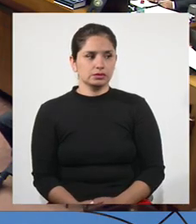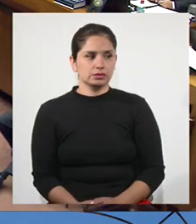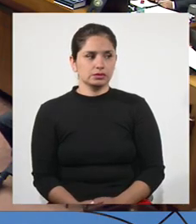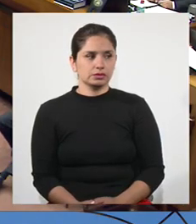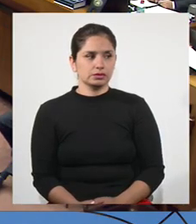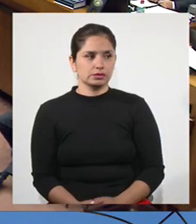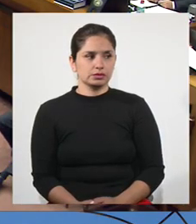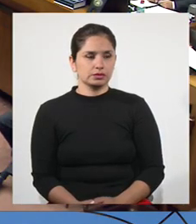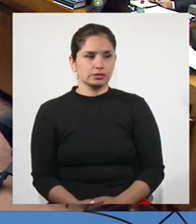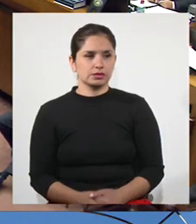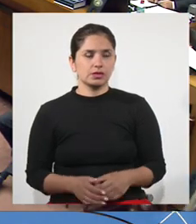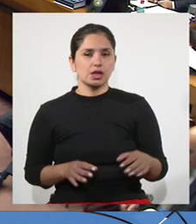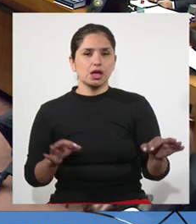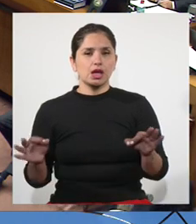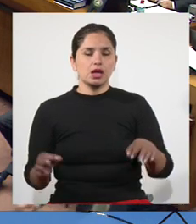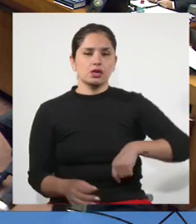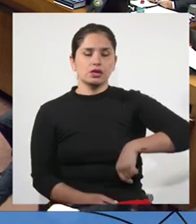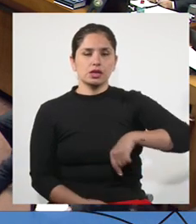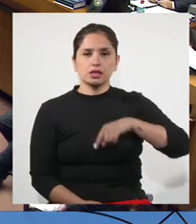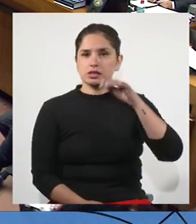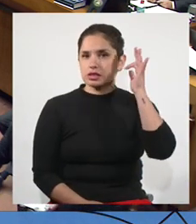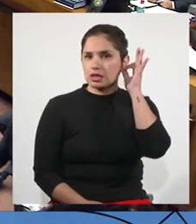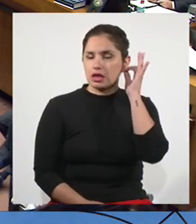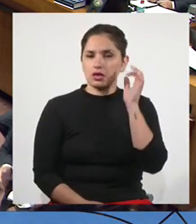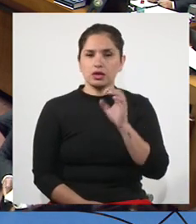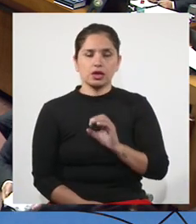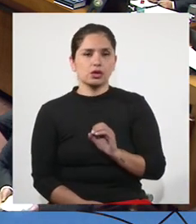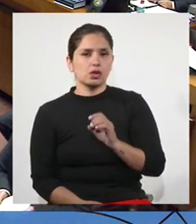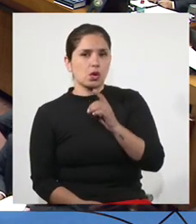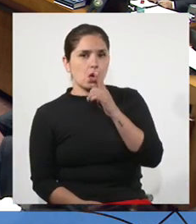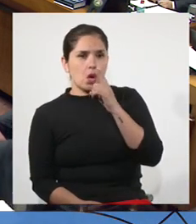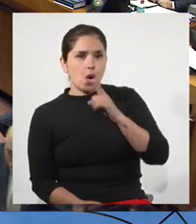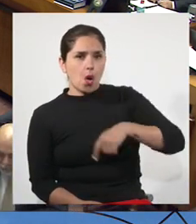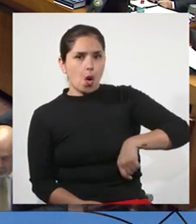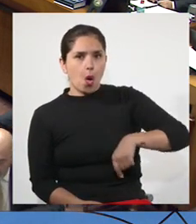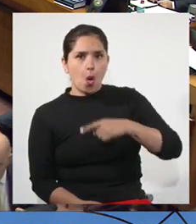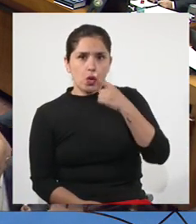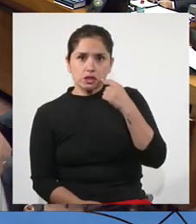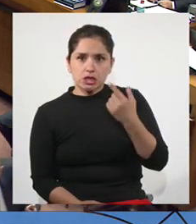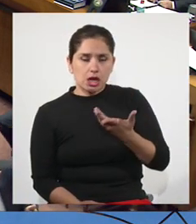¿Alguna señora senadora o señor senador, senador García?